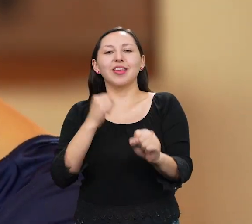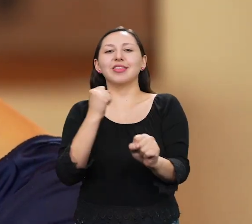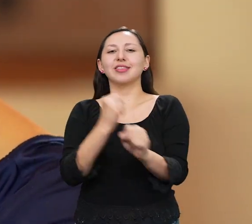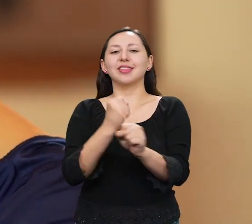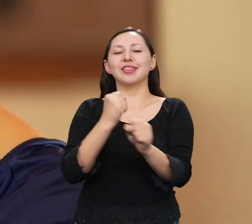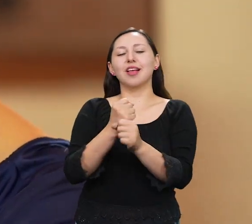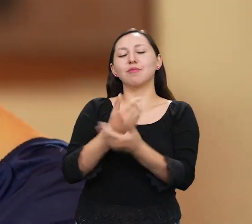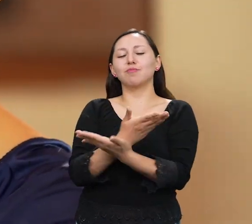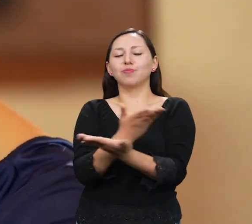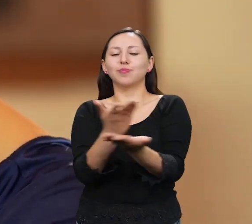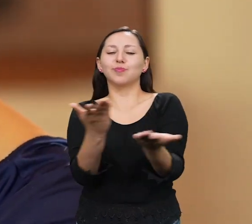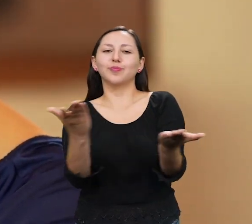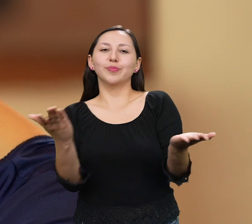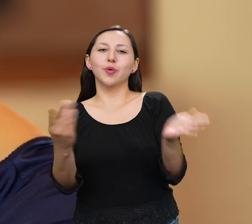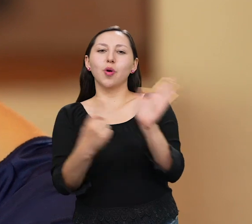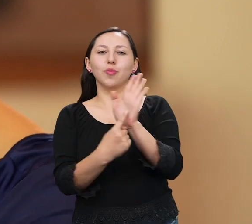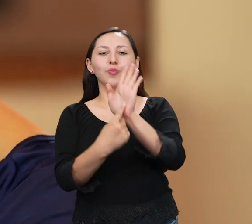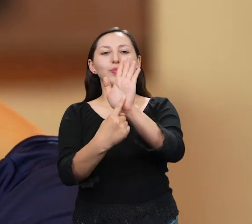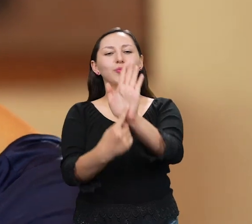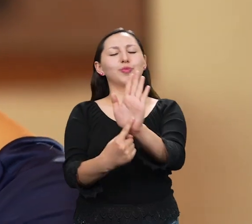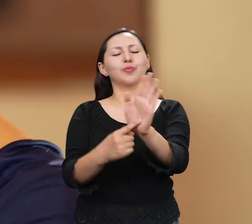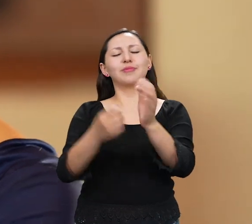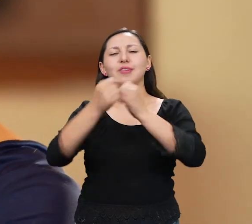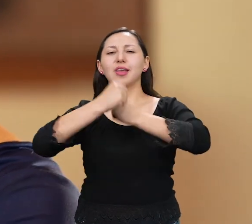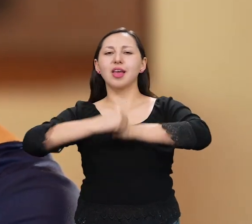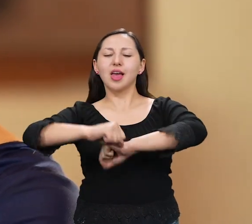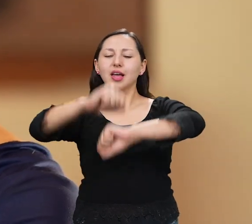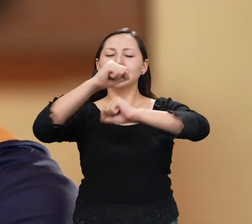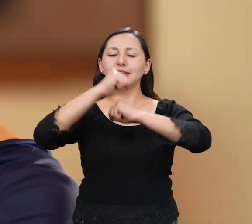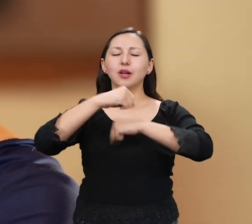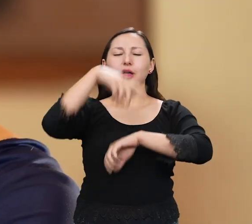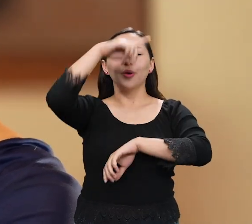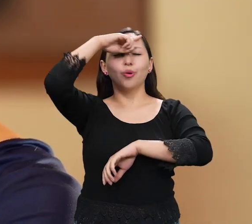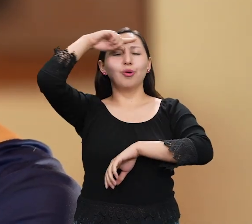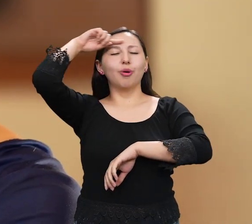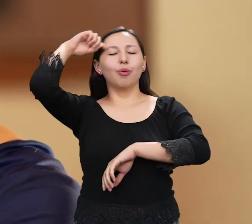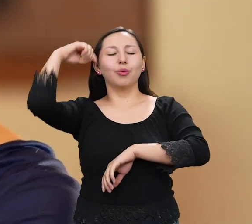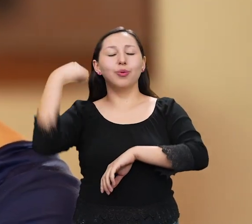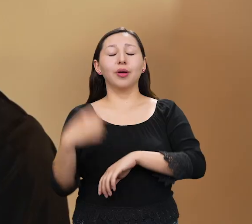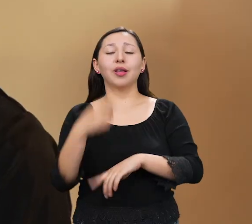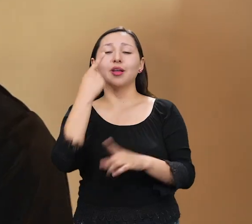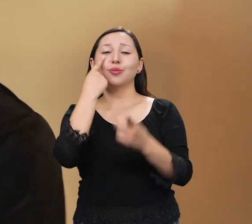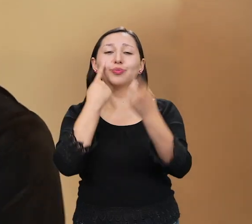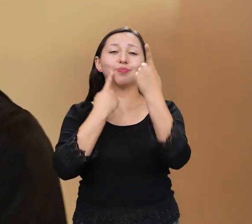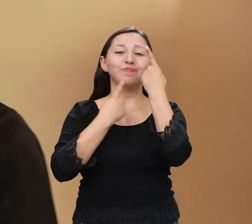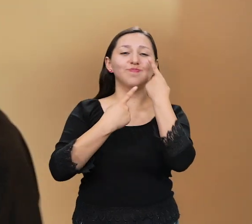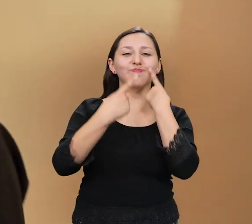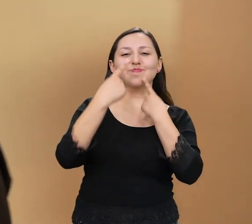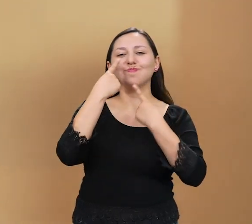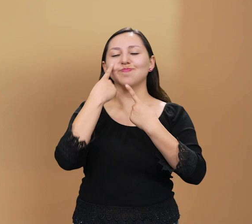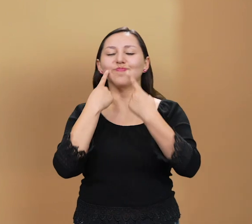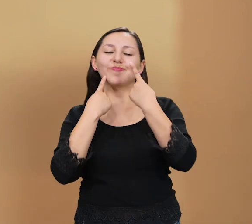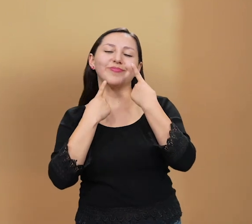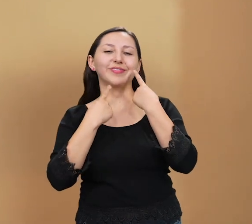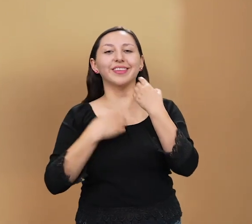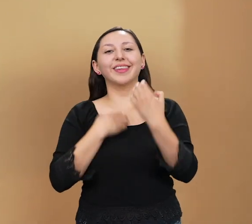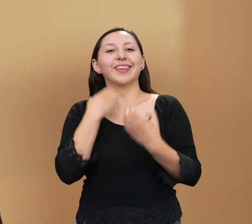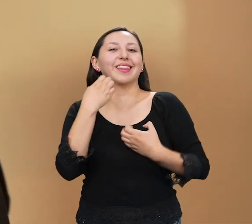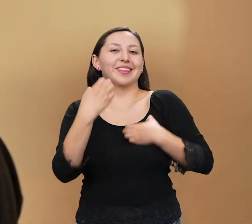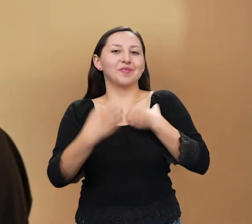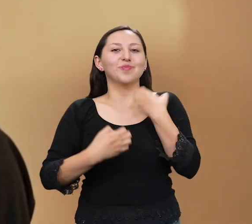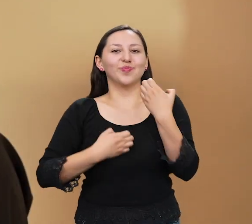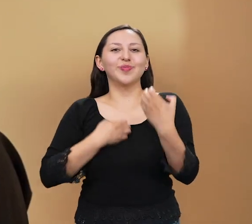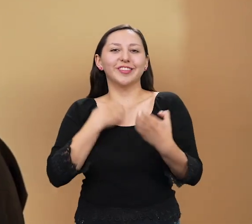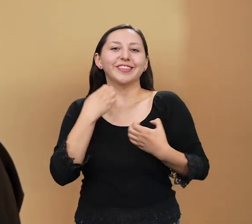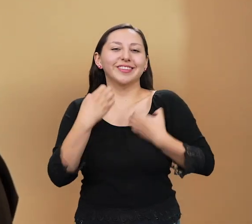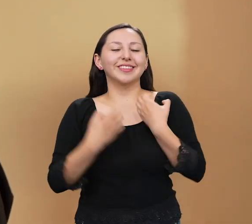hecho, todo el esfuerzo, sudor, lágrimas que me costaron. Por eso me gusta. Me siento muy emocionado, pero a la